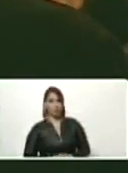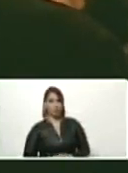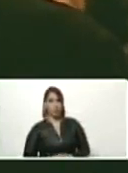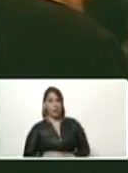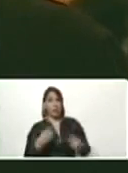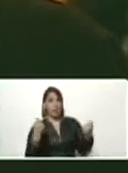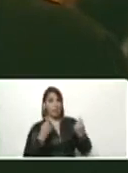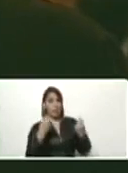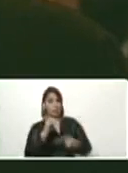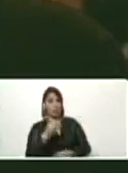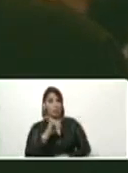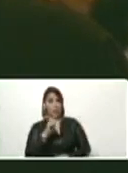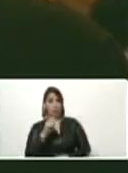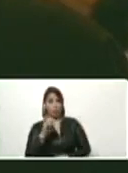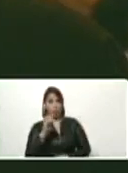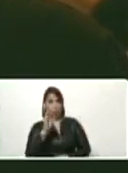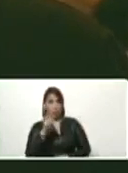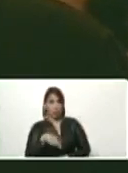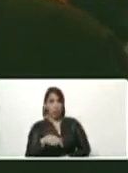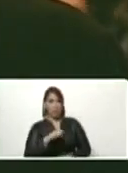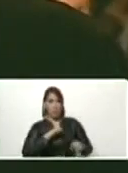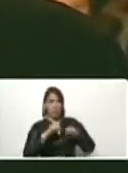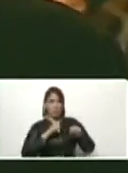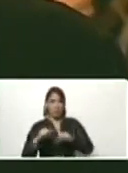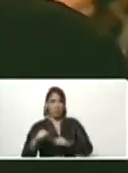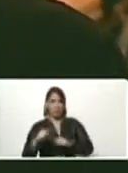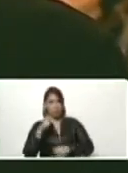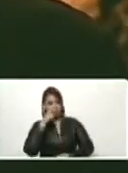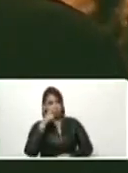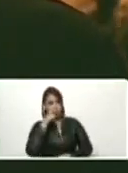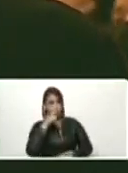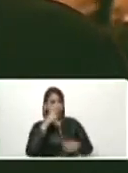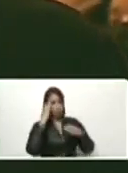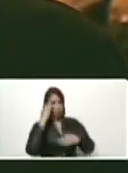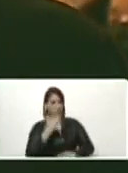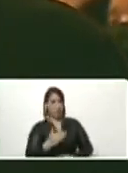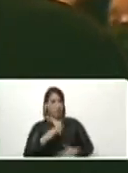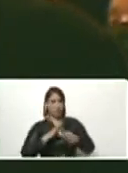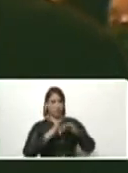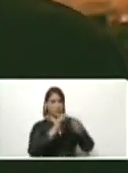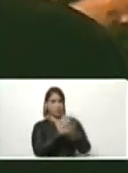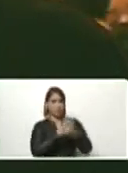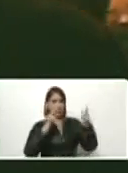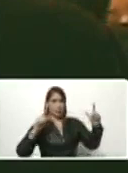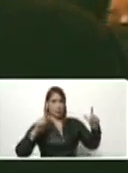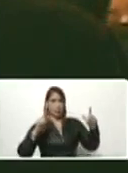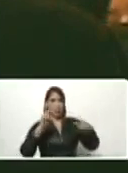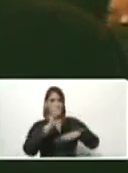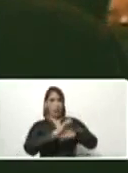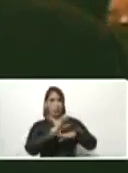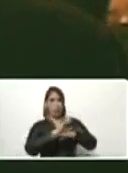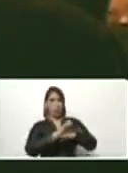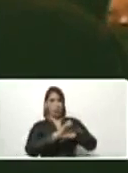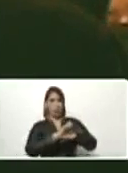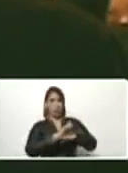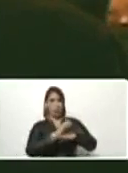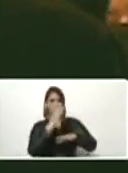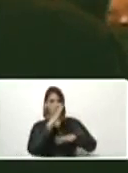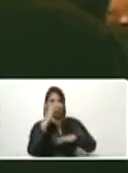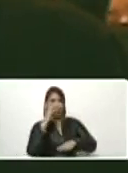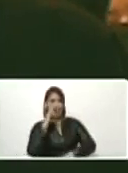Quito es el movimiento y la operación militar en la cual se concreta la liberación de Ecuador mediante una